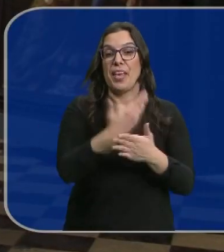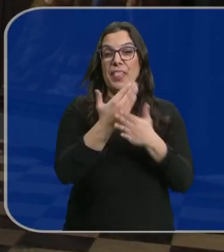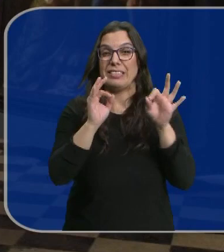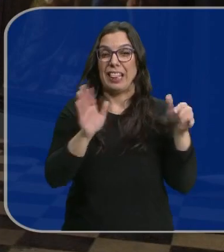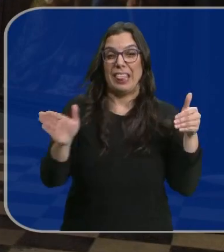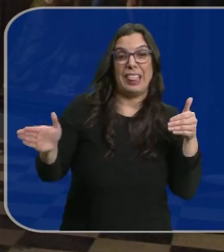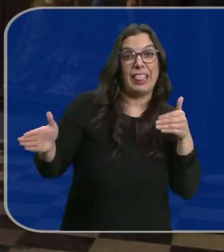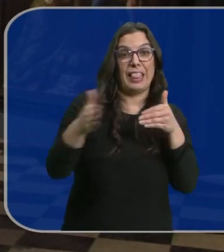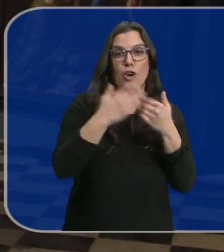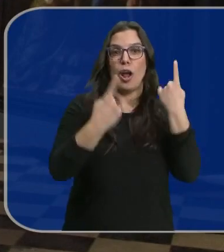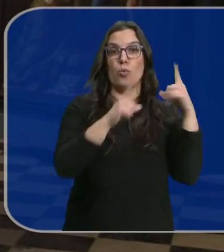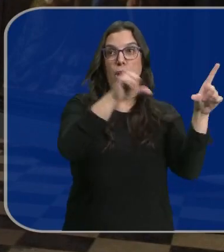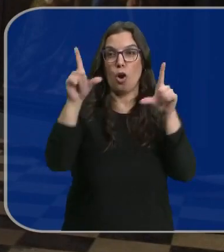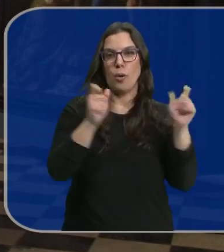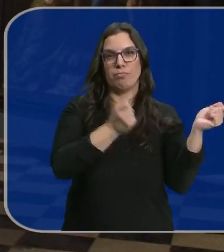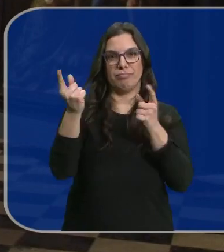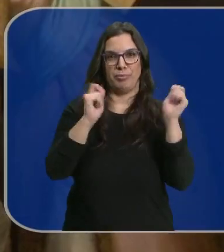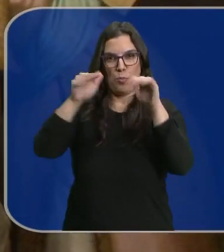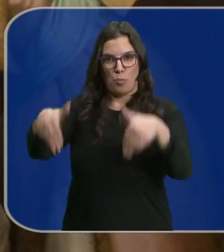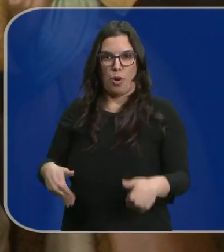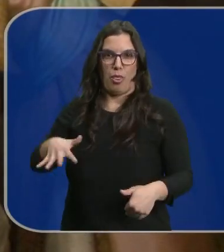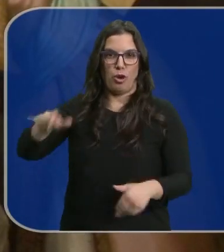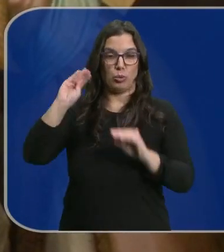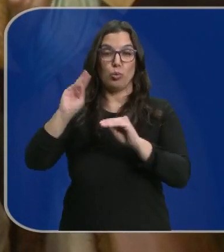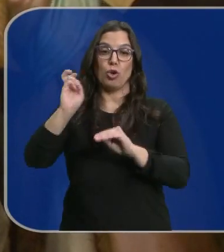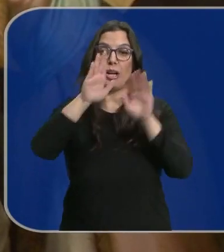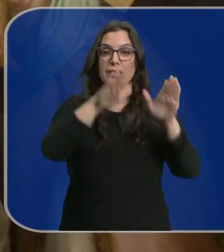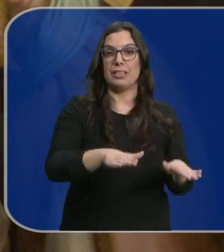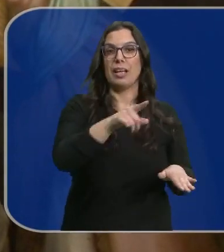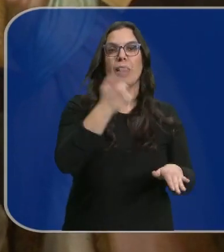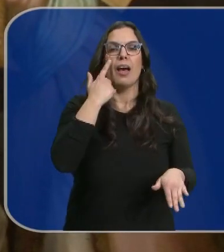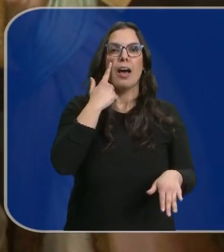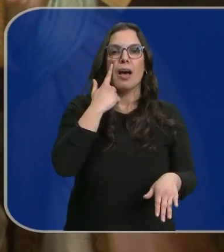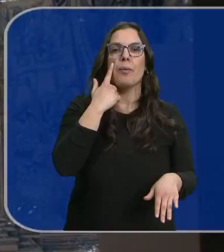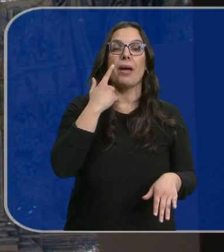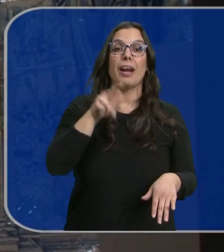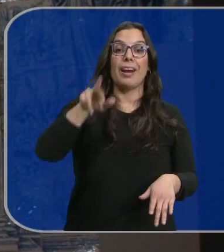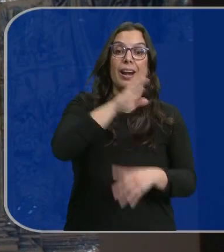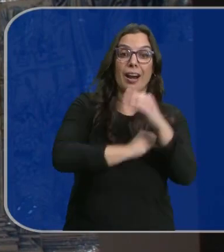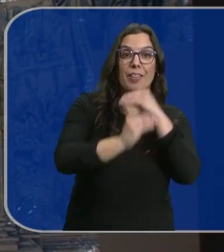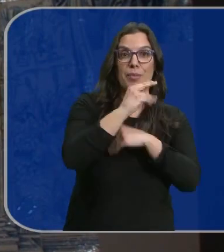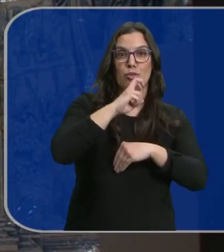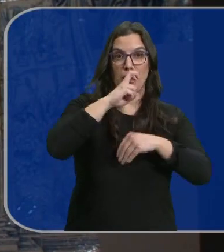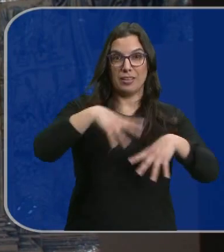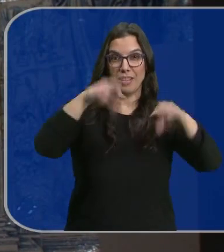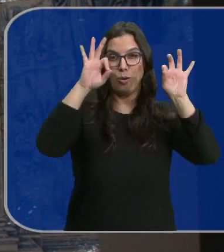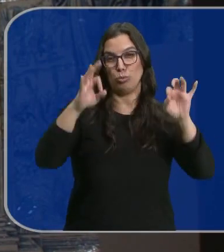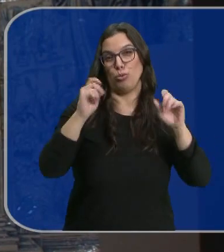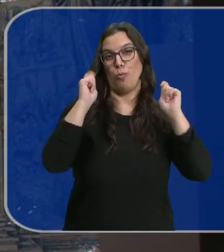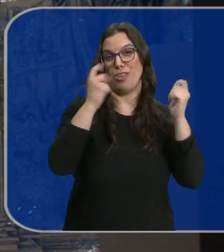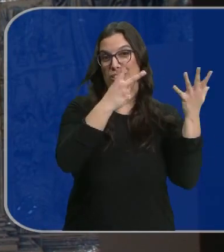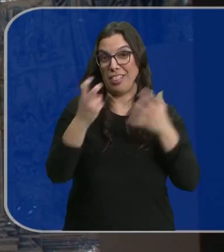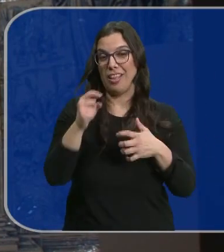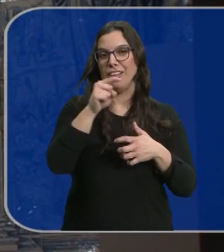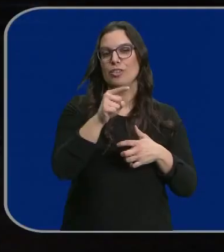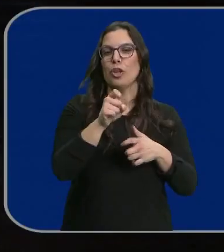cierre, algunas de esas obras volverán a sus lugares de origen. Otras se quedarán buscando que ese renacimiento de la catedral en sus 700